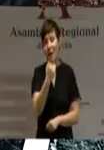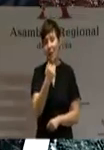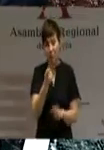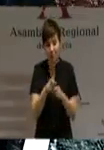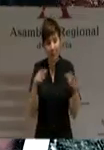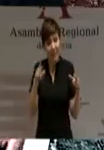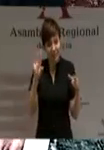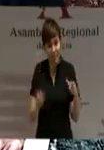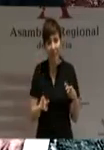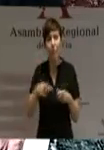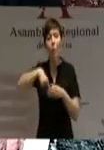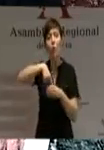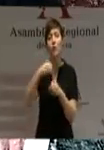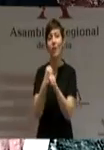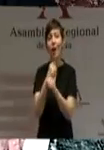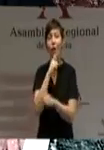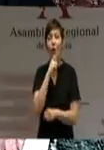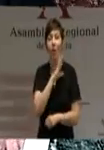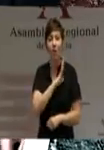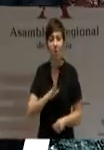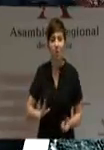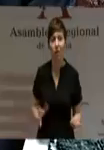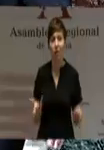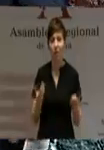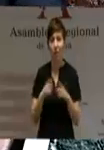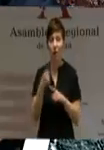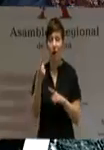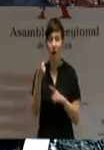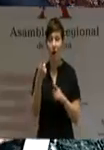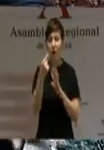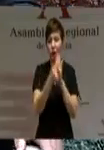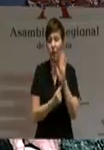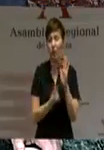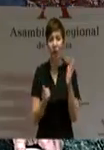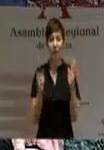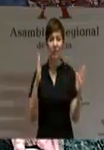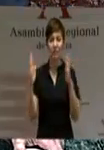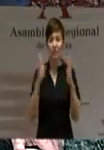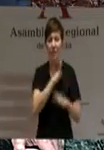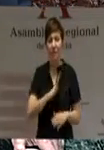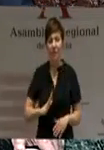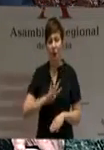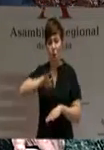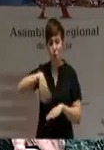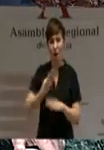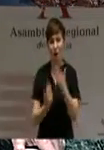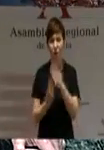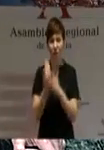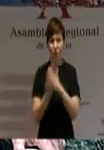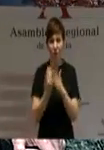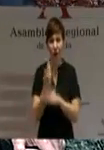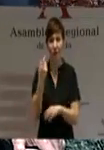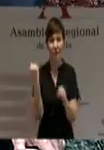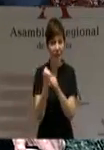temporal. Hay que bajar a la calle y comprobar y ver eso. Con contratos a tiempo parcial de 4 horas y, sin embargo, trabajando